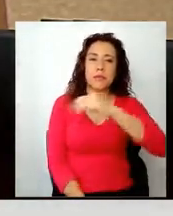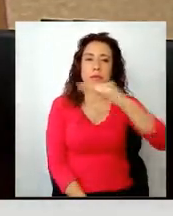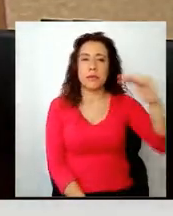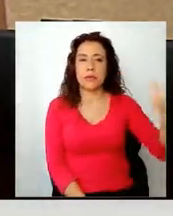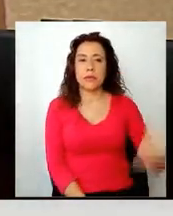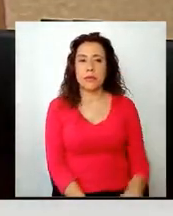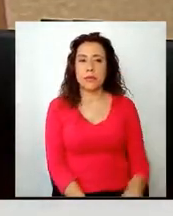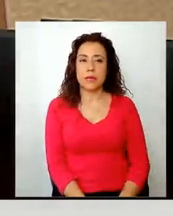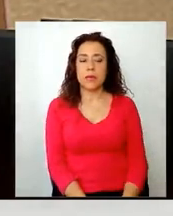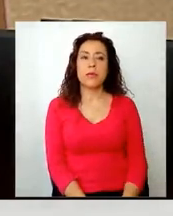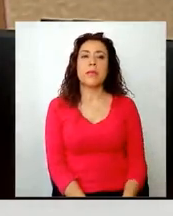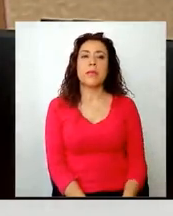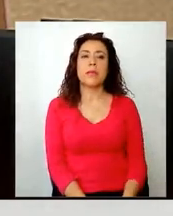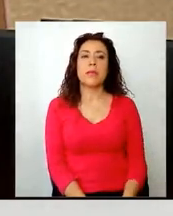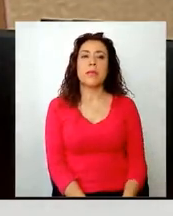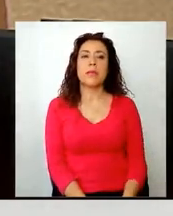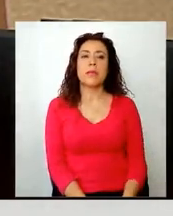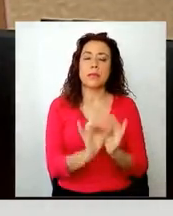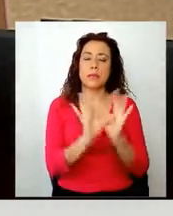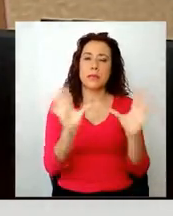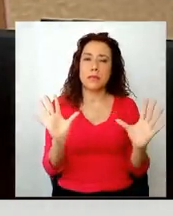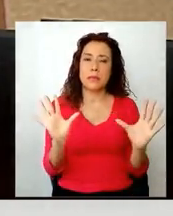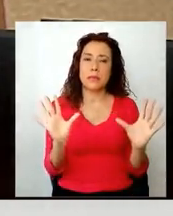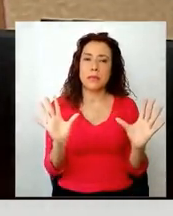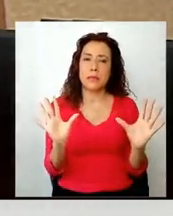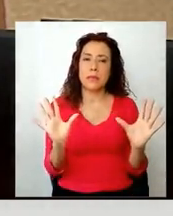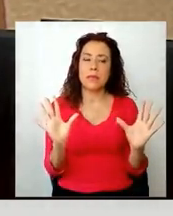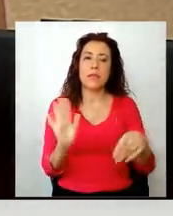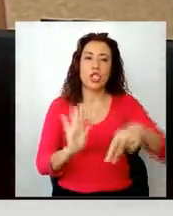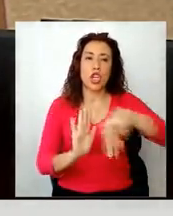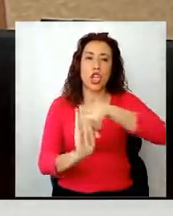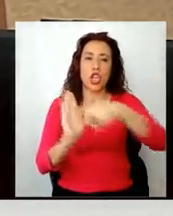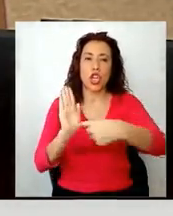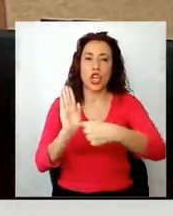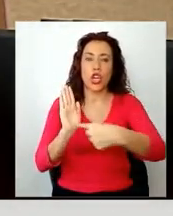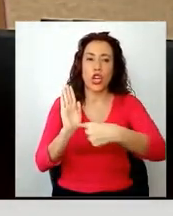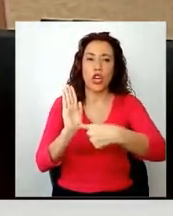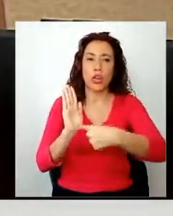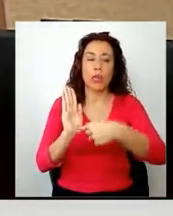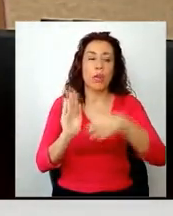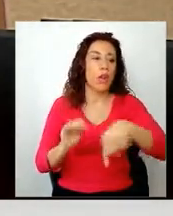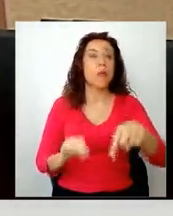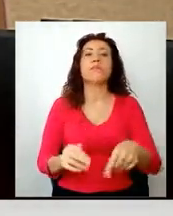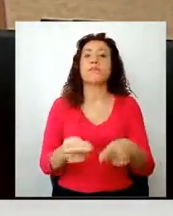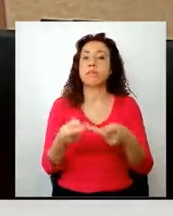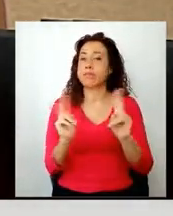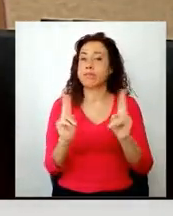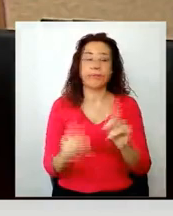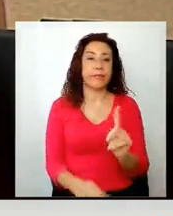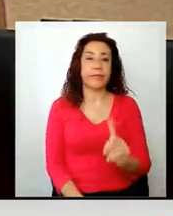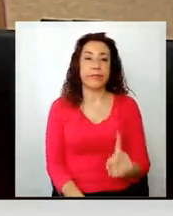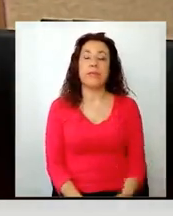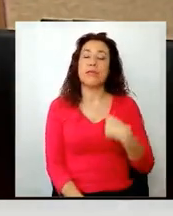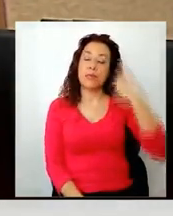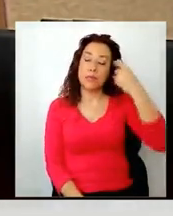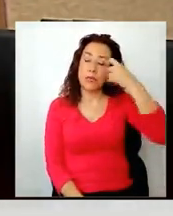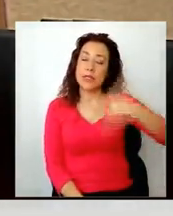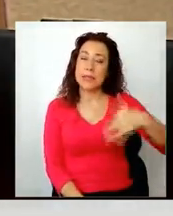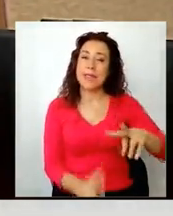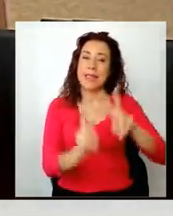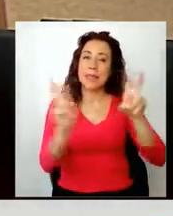a clarificar a ser más específica la Norma que hoy día no permite Pero creo que es muy relevante el tema de fondo